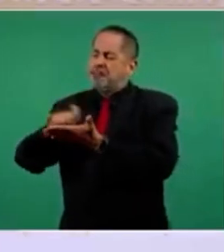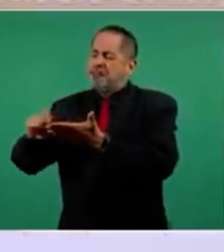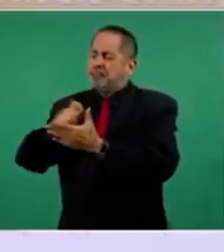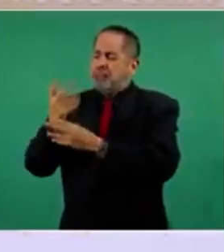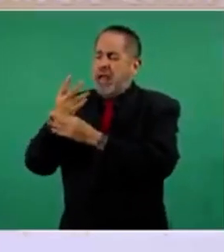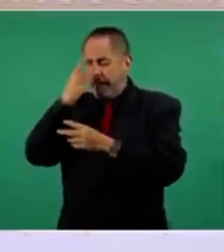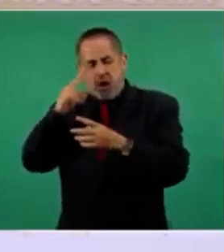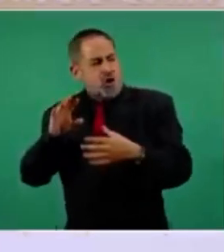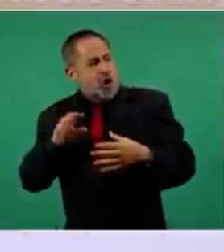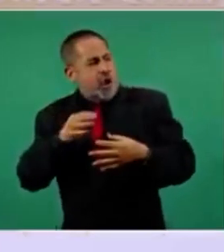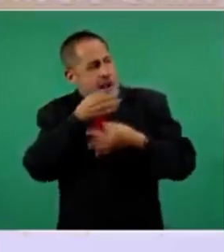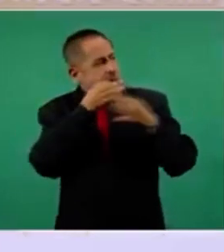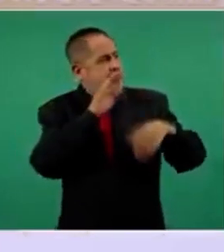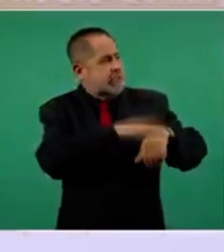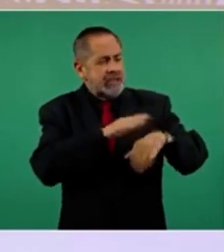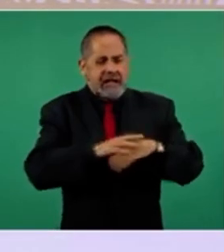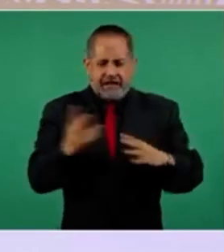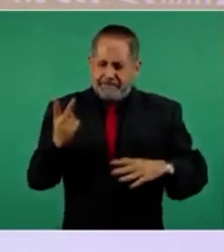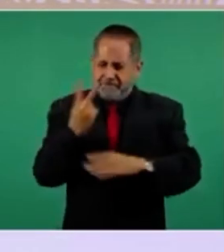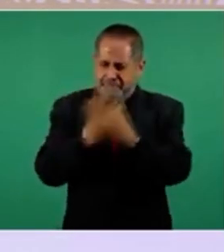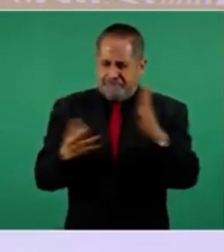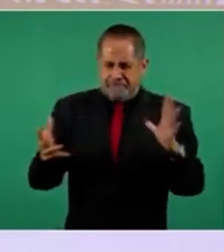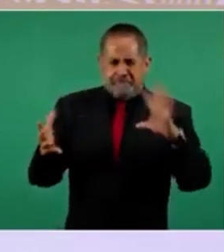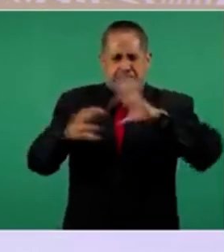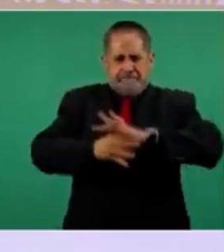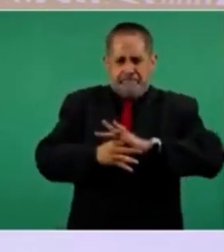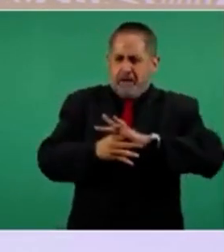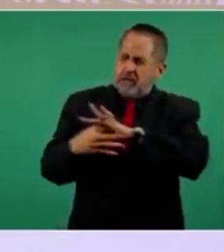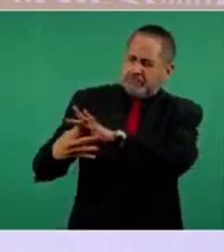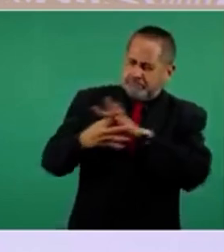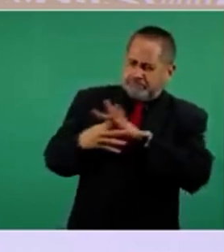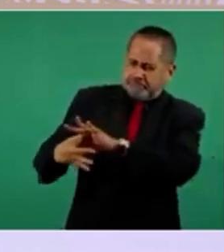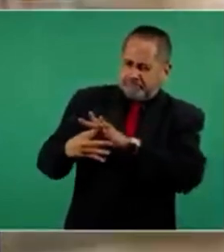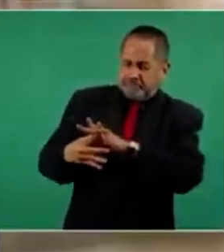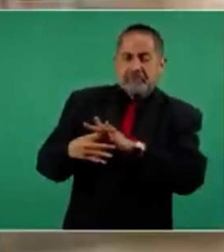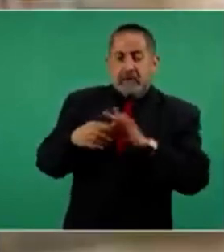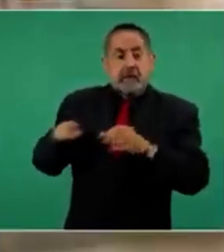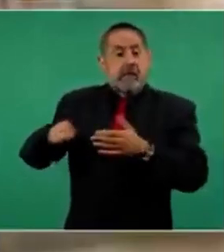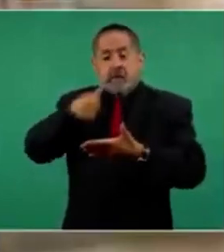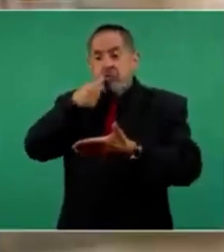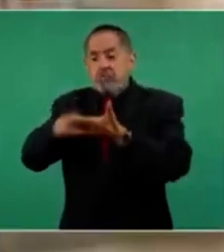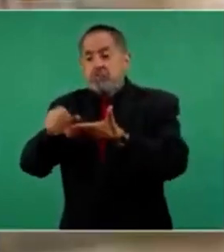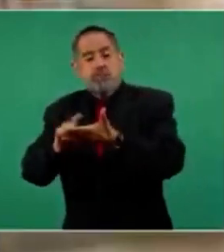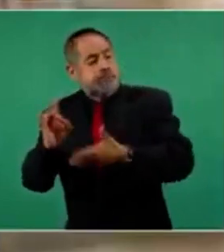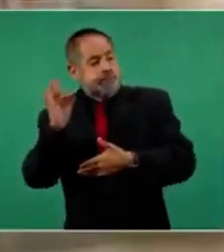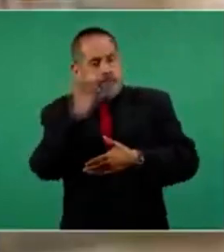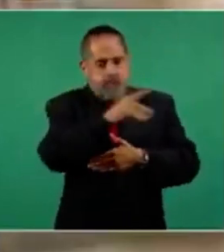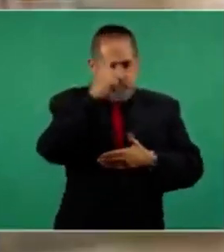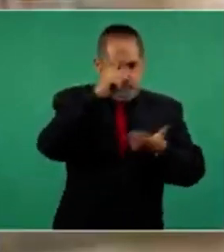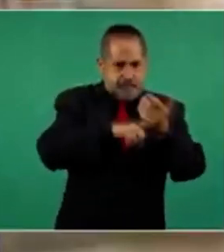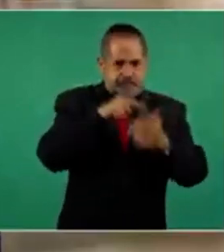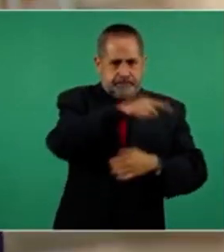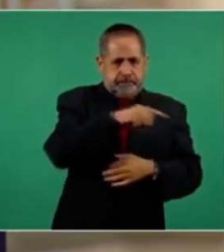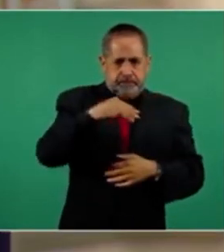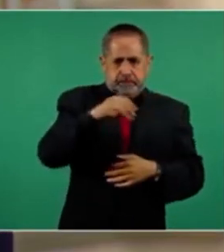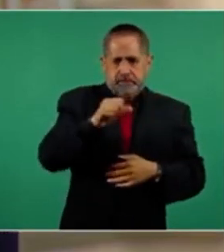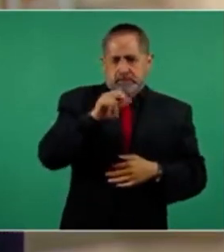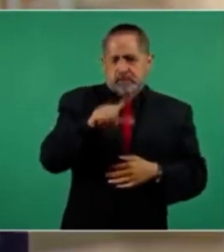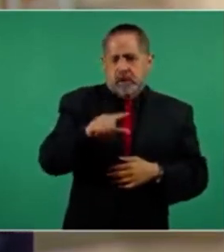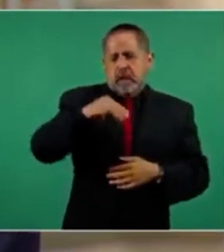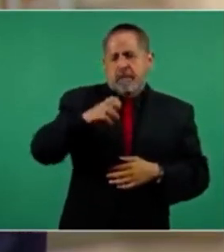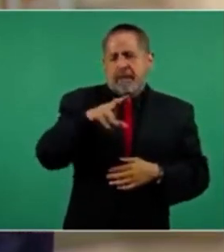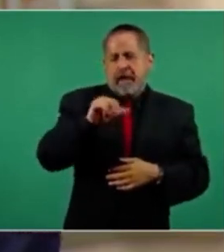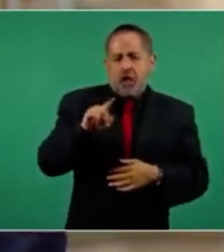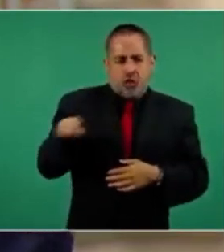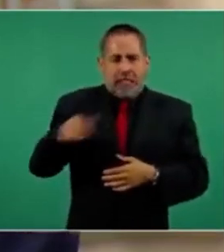dos naciones en toda su obra, pero especialmente en las cartas a su gran amigo mexicano Manuel Mercado.